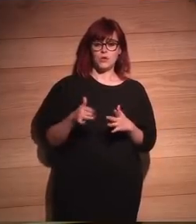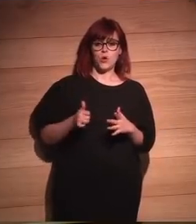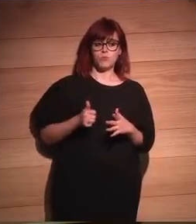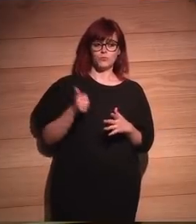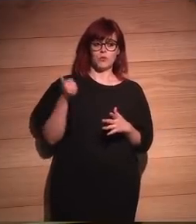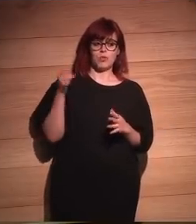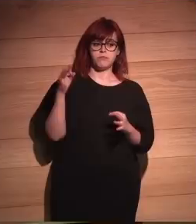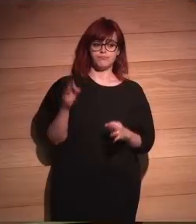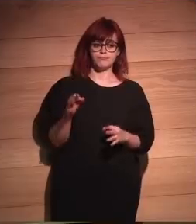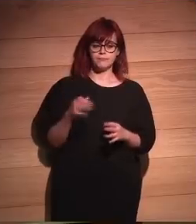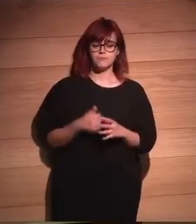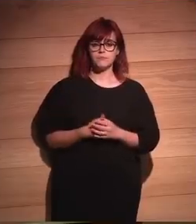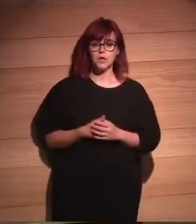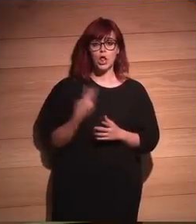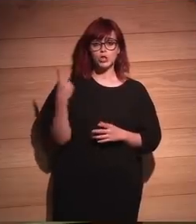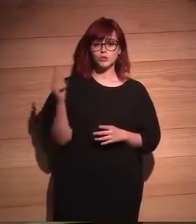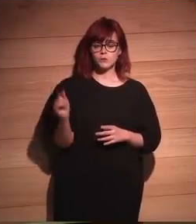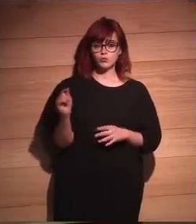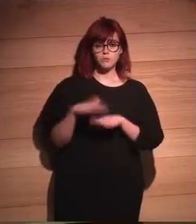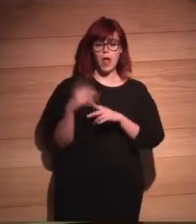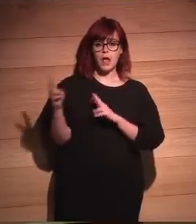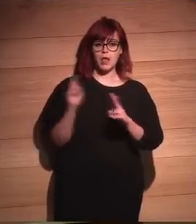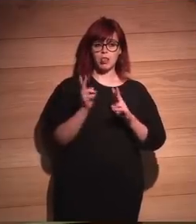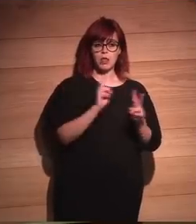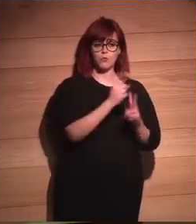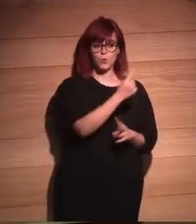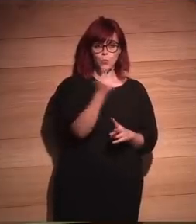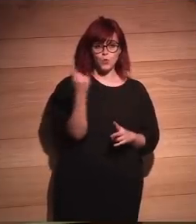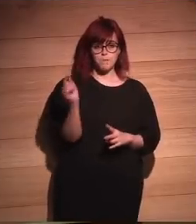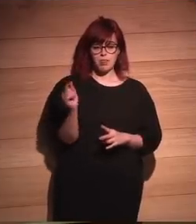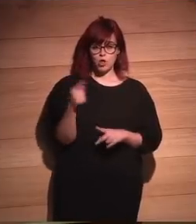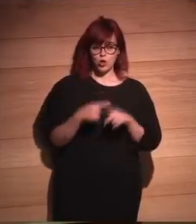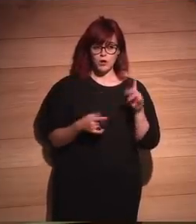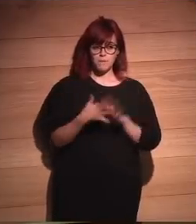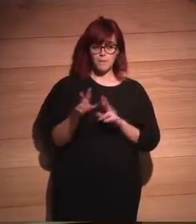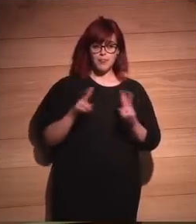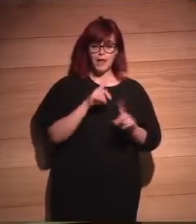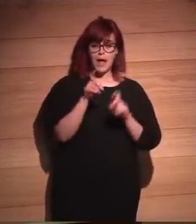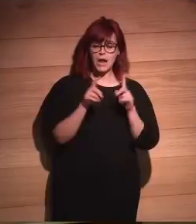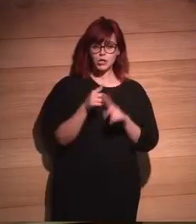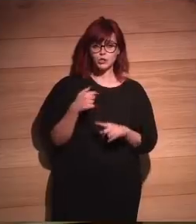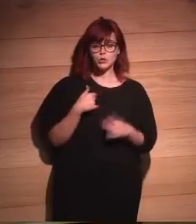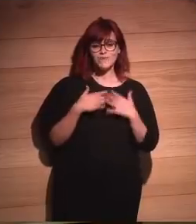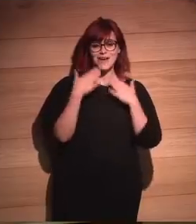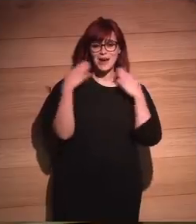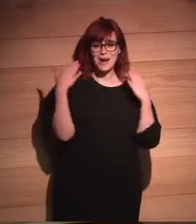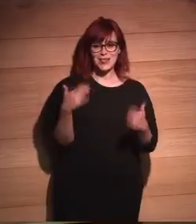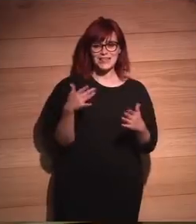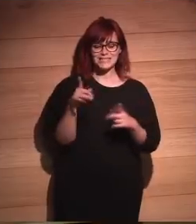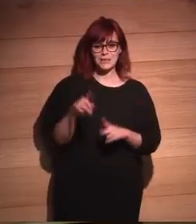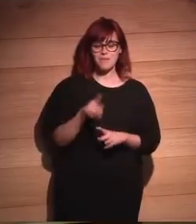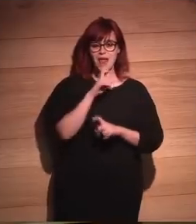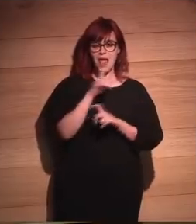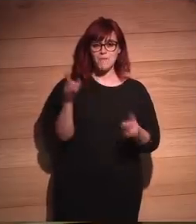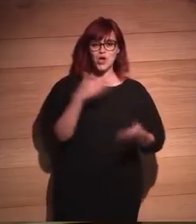gracias. Pues quedan 2 minutos para cada uno, bueno, casi 1 y medio, me dejáis a mí 1. El mío va a ser de agradecimiento y de